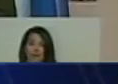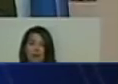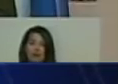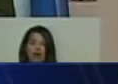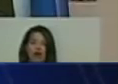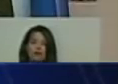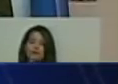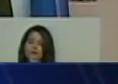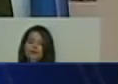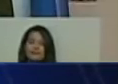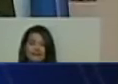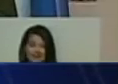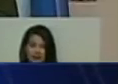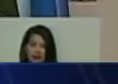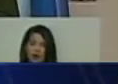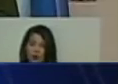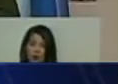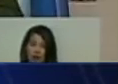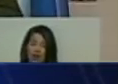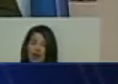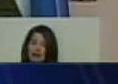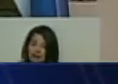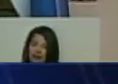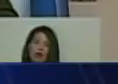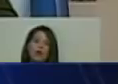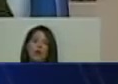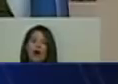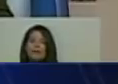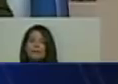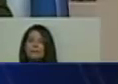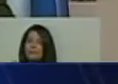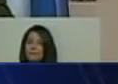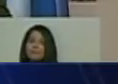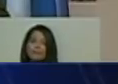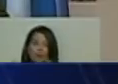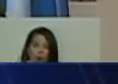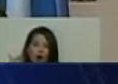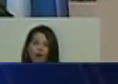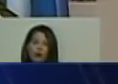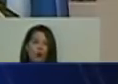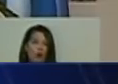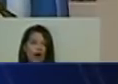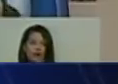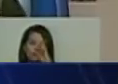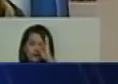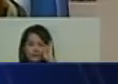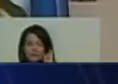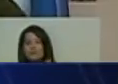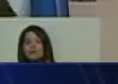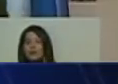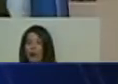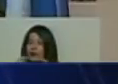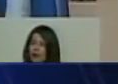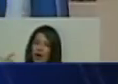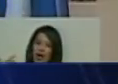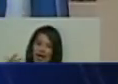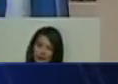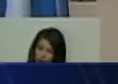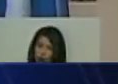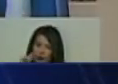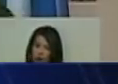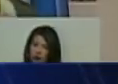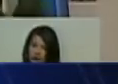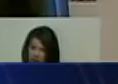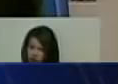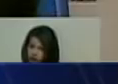hago, una especie de búsqueda finalmente como excusa para chantajear a